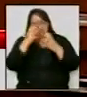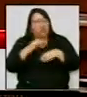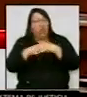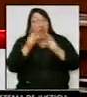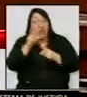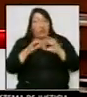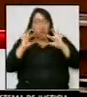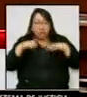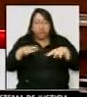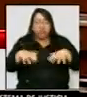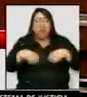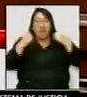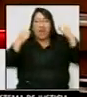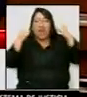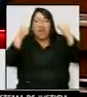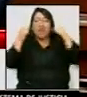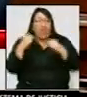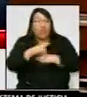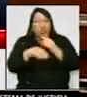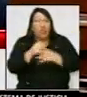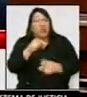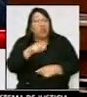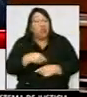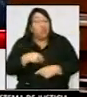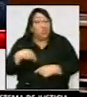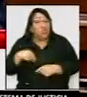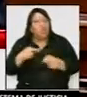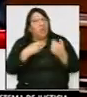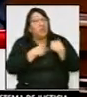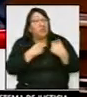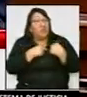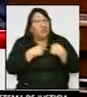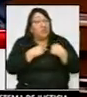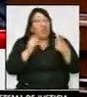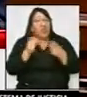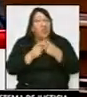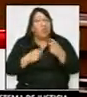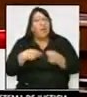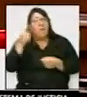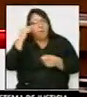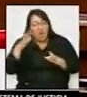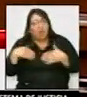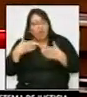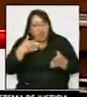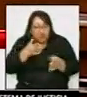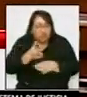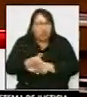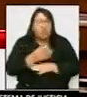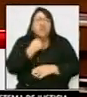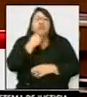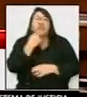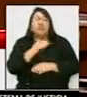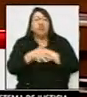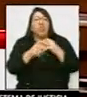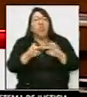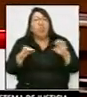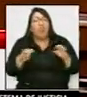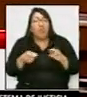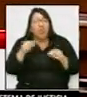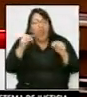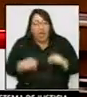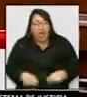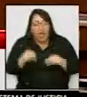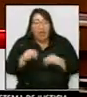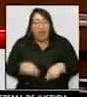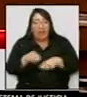la responsabilidad que tenemos cada uno de nosotros los congresistas, presidente, para poder llevar esa voz de la población acá al Pleno